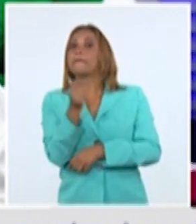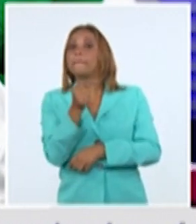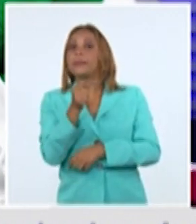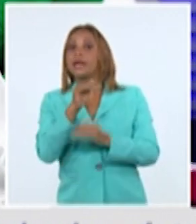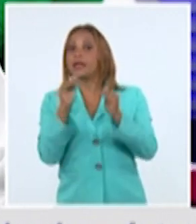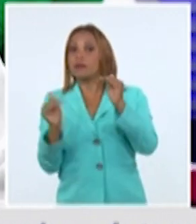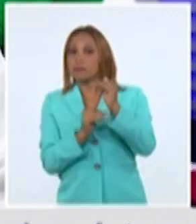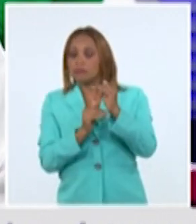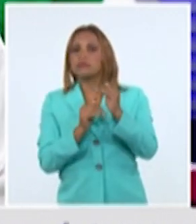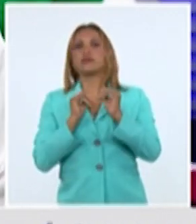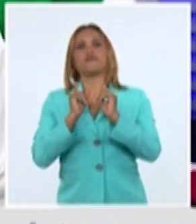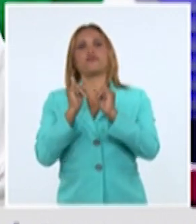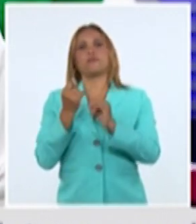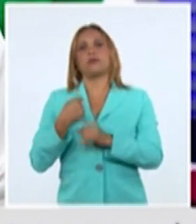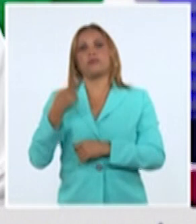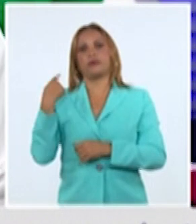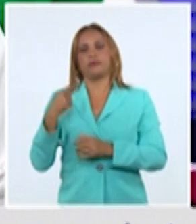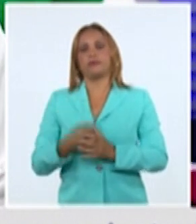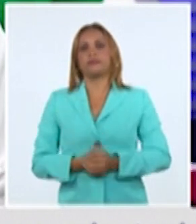que informamos en el día de ayer.